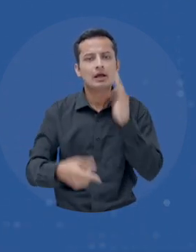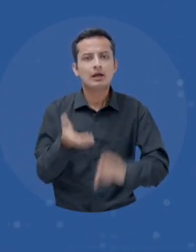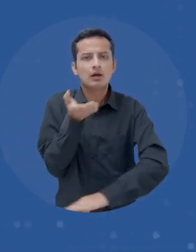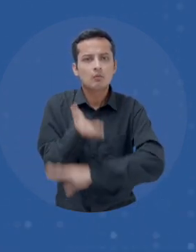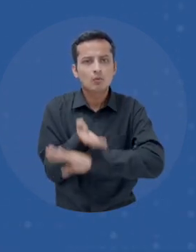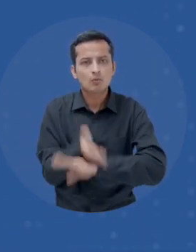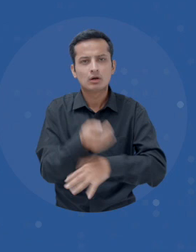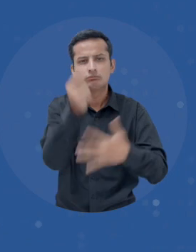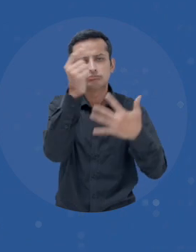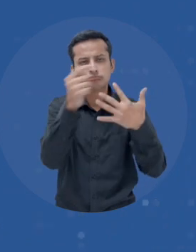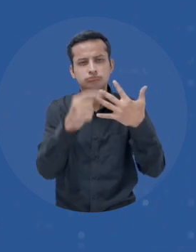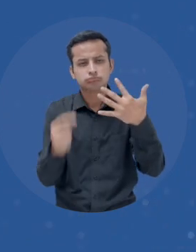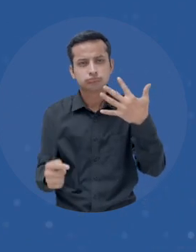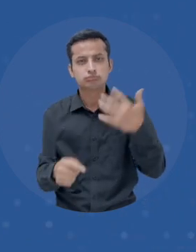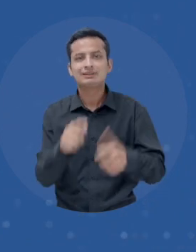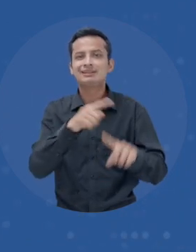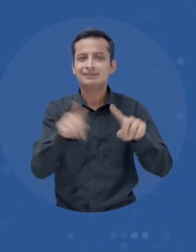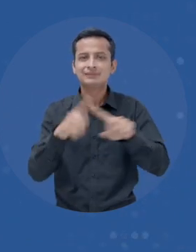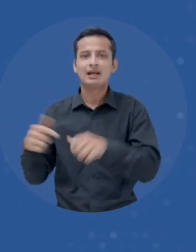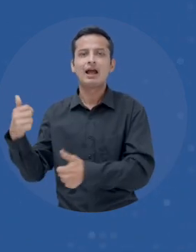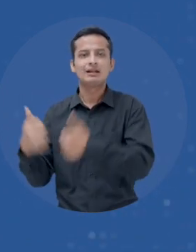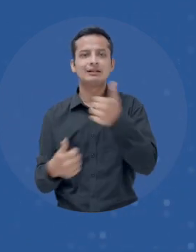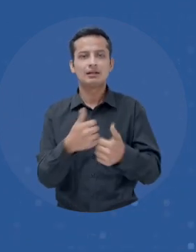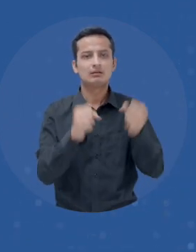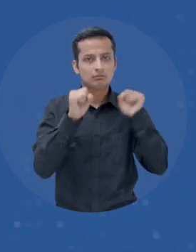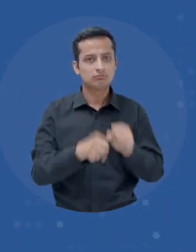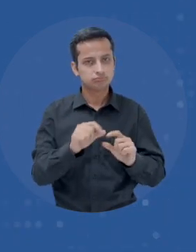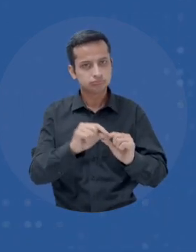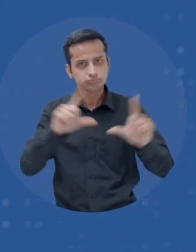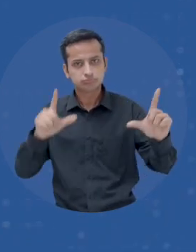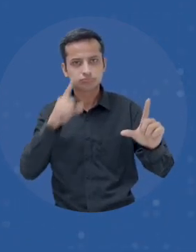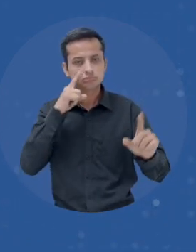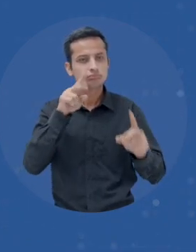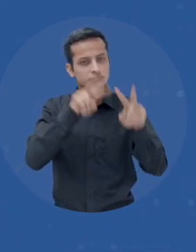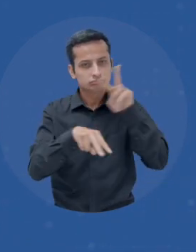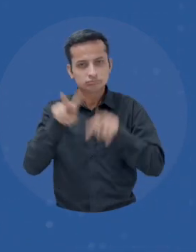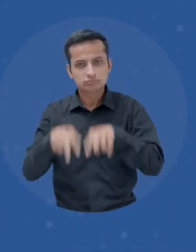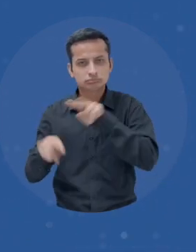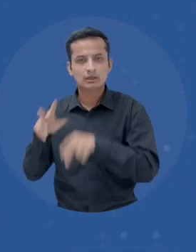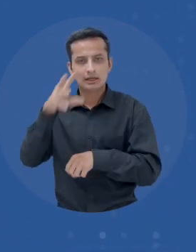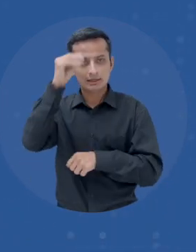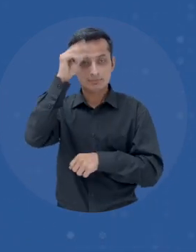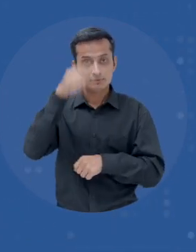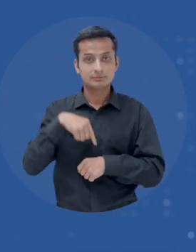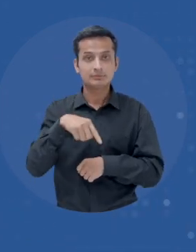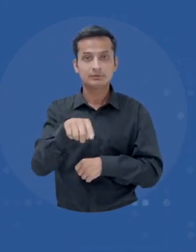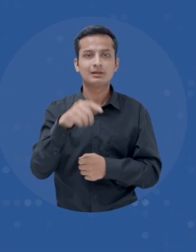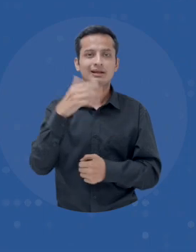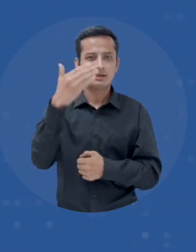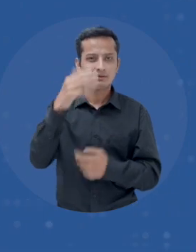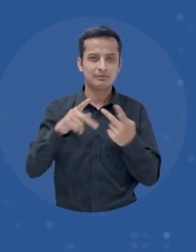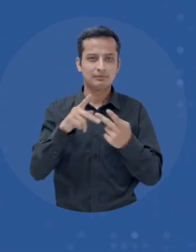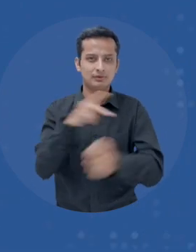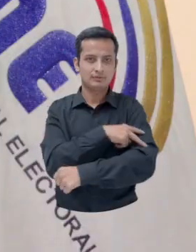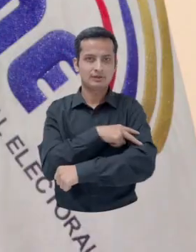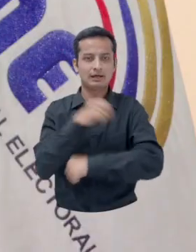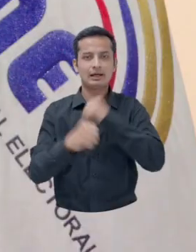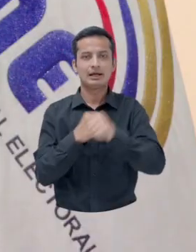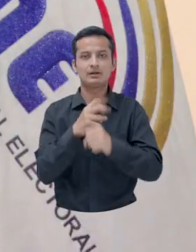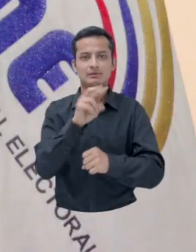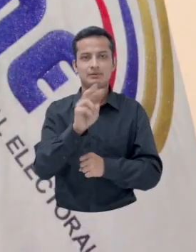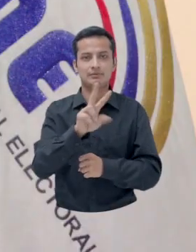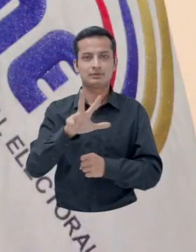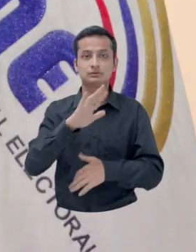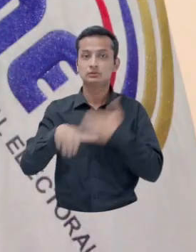de trabajo y las propuestas programáticas de quienes terciarán para las elecciones seccionales 2023.